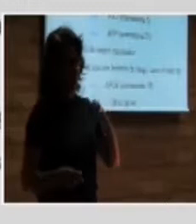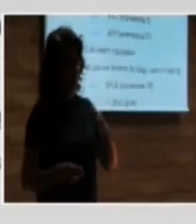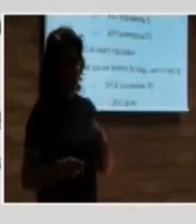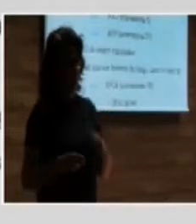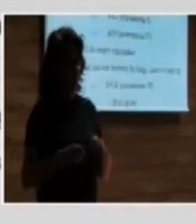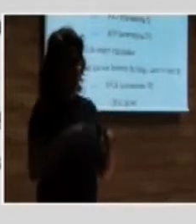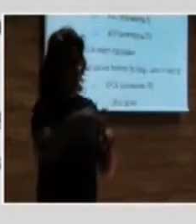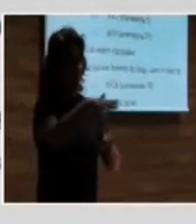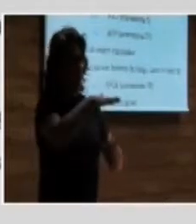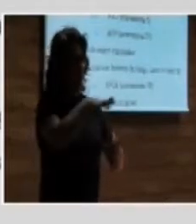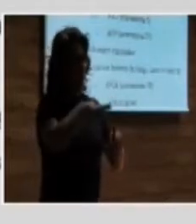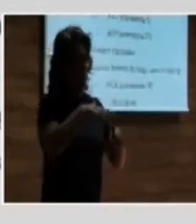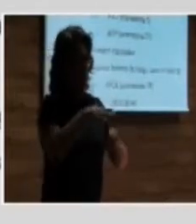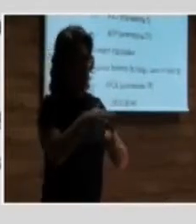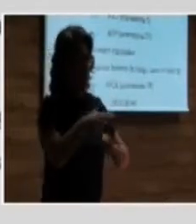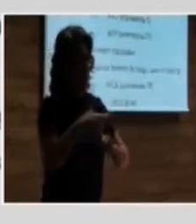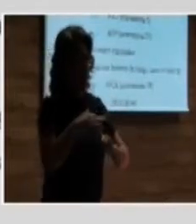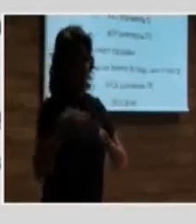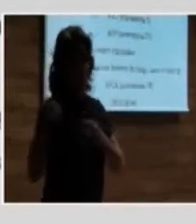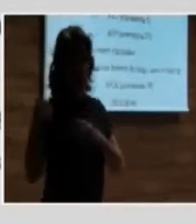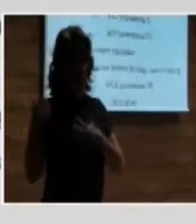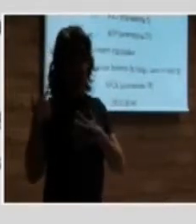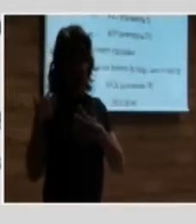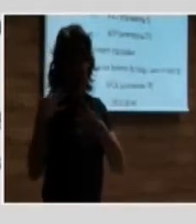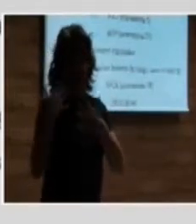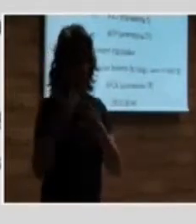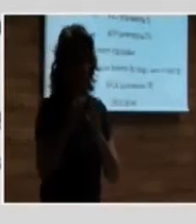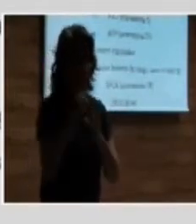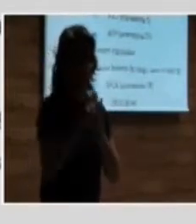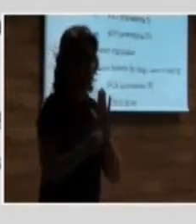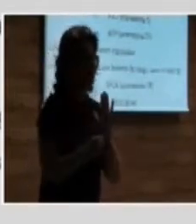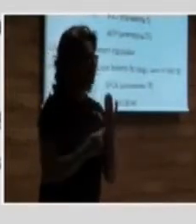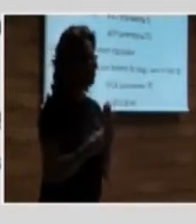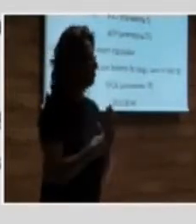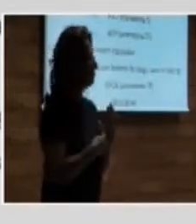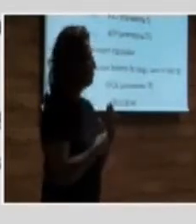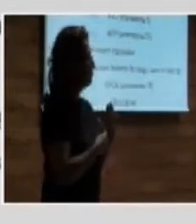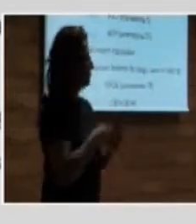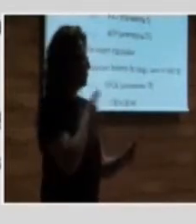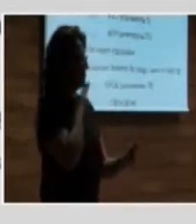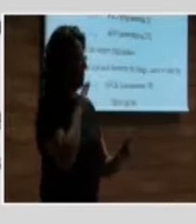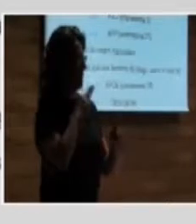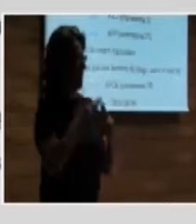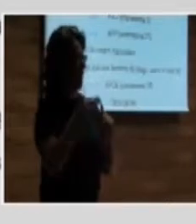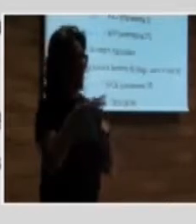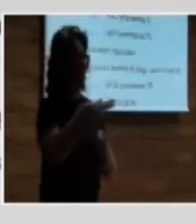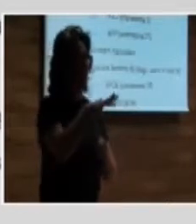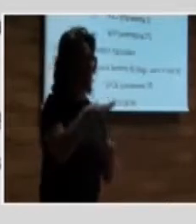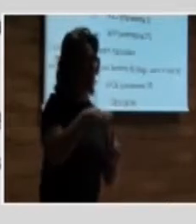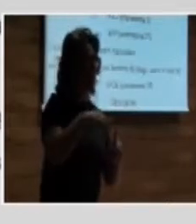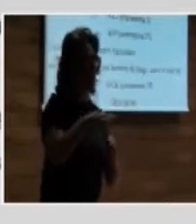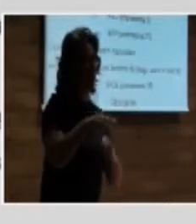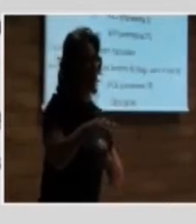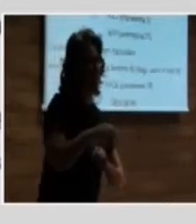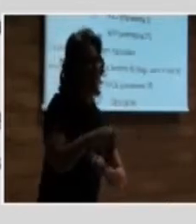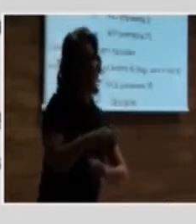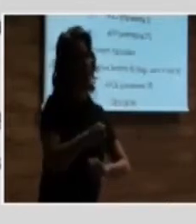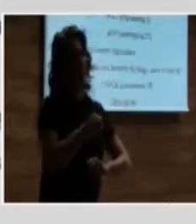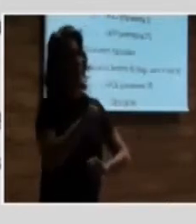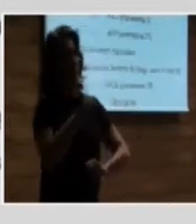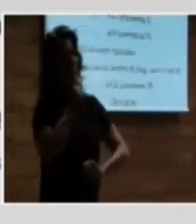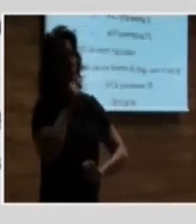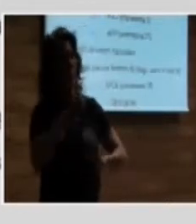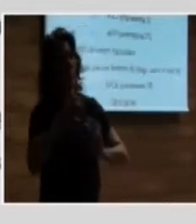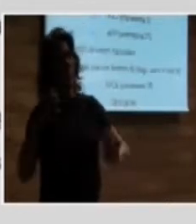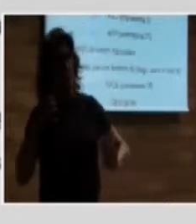los factores prodrómicos marcados por Bruno Dubois, por ejemplo, en lo que se llama factores preseniles, pero no está porque en